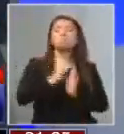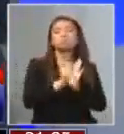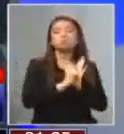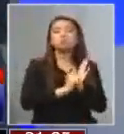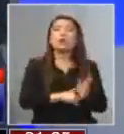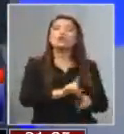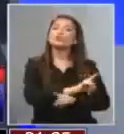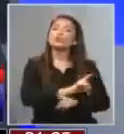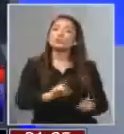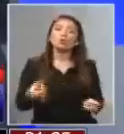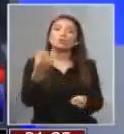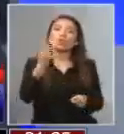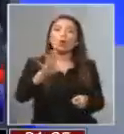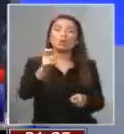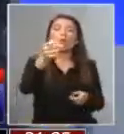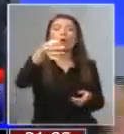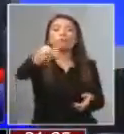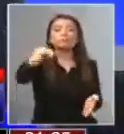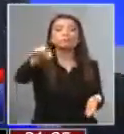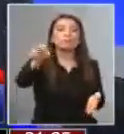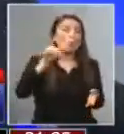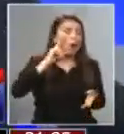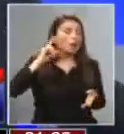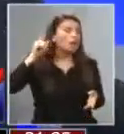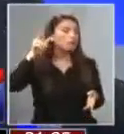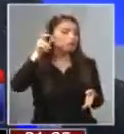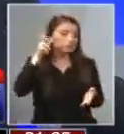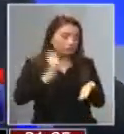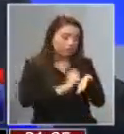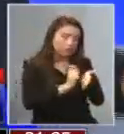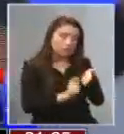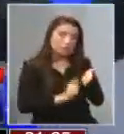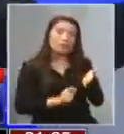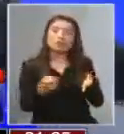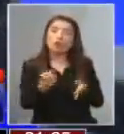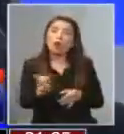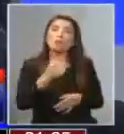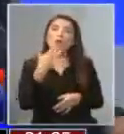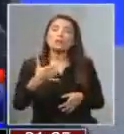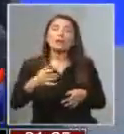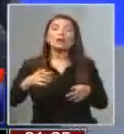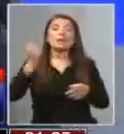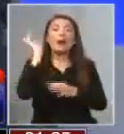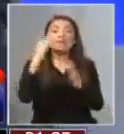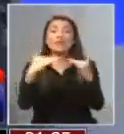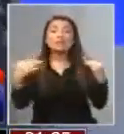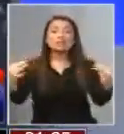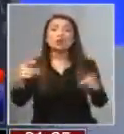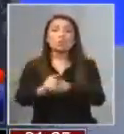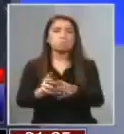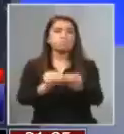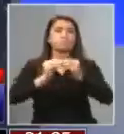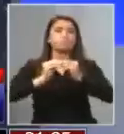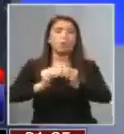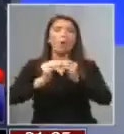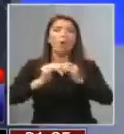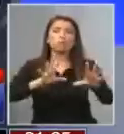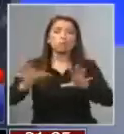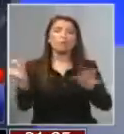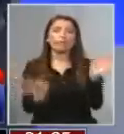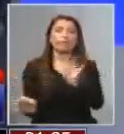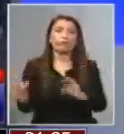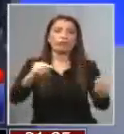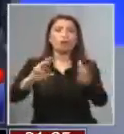simplemente transcribe, evidentemente, ¿no? Porque lo que se dice en los cabildos son muchísimas cosas. Todo el que haya tenido que tomar un acta